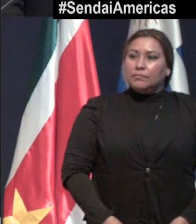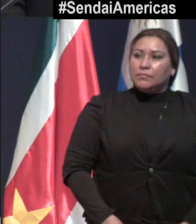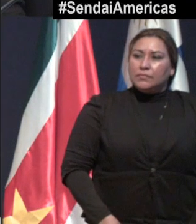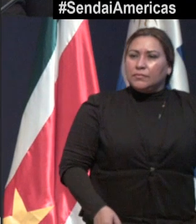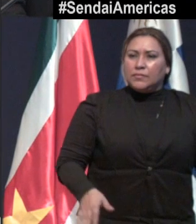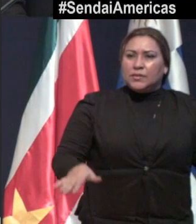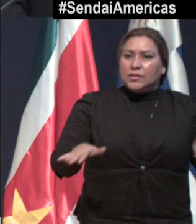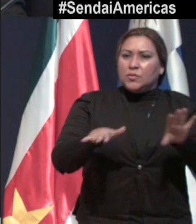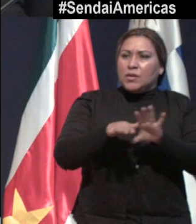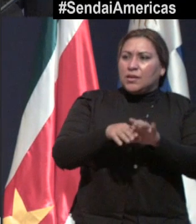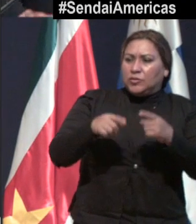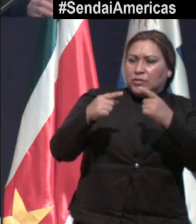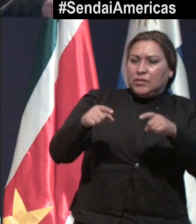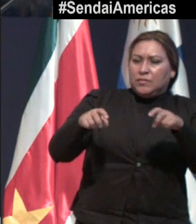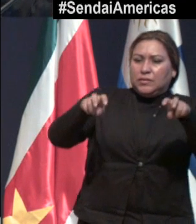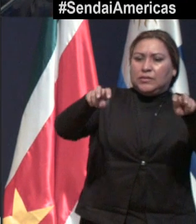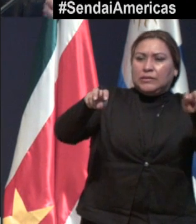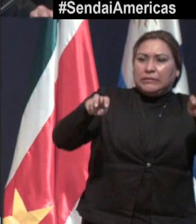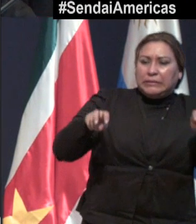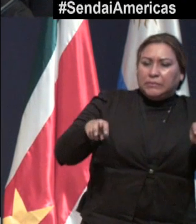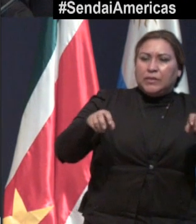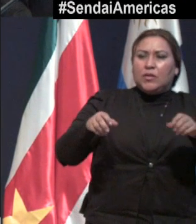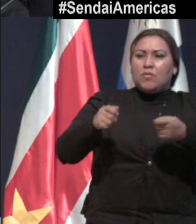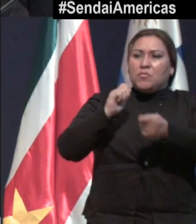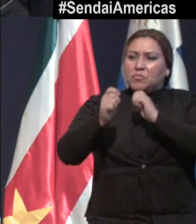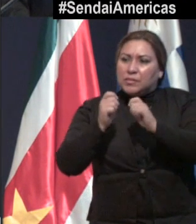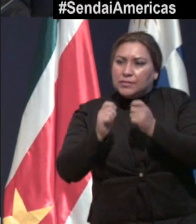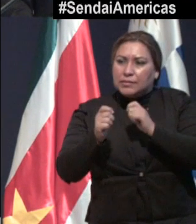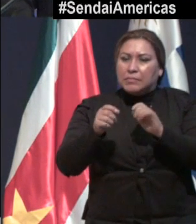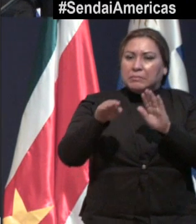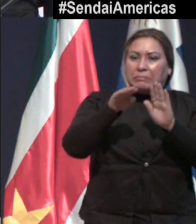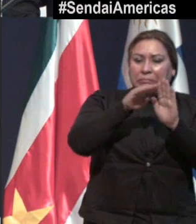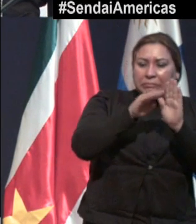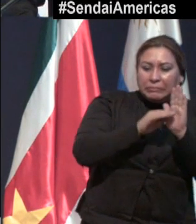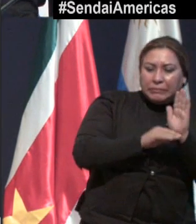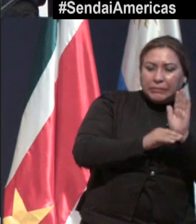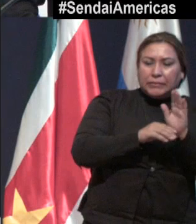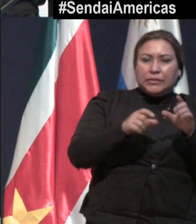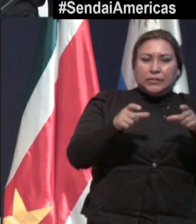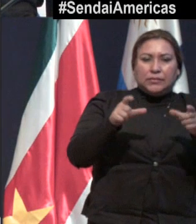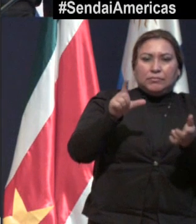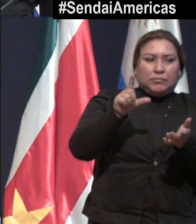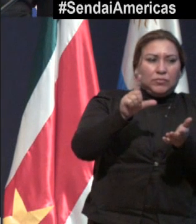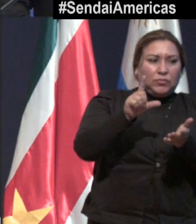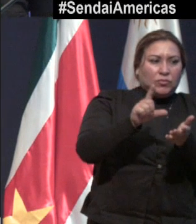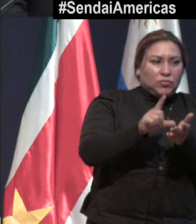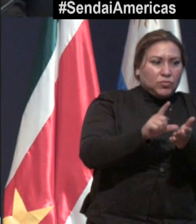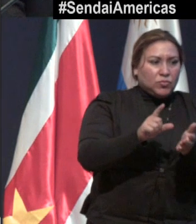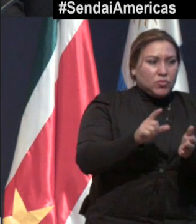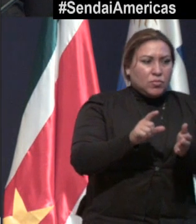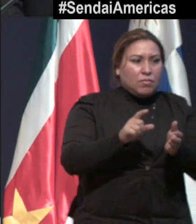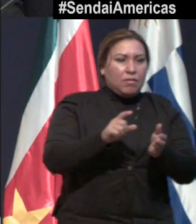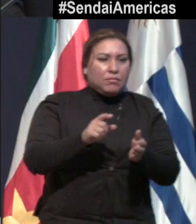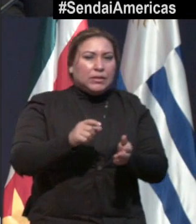los diferentes paneles que constituirán parte de cada una de las sesiones que se han planteado.